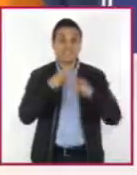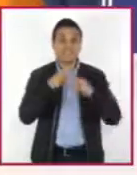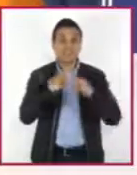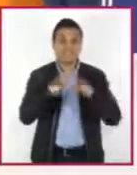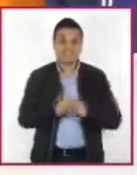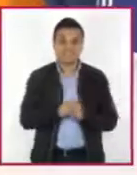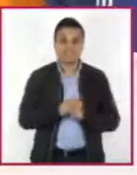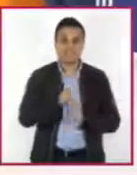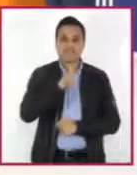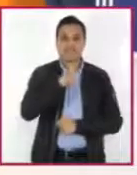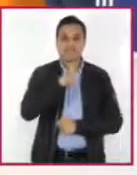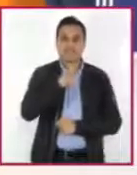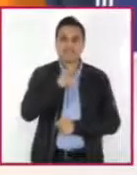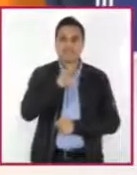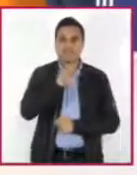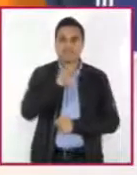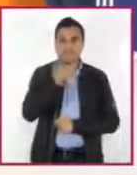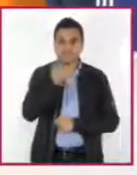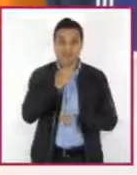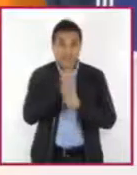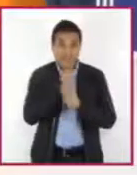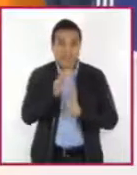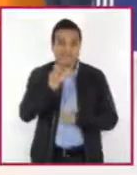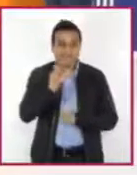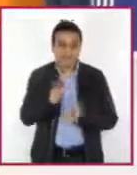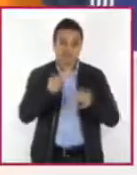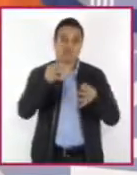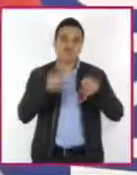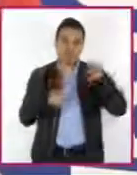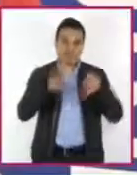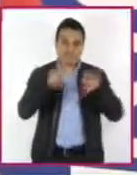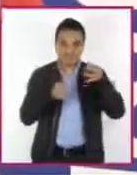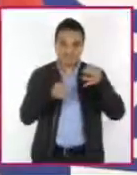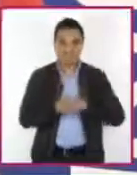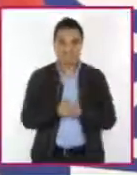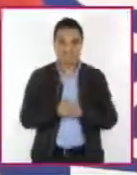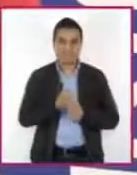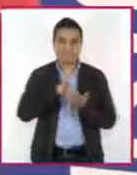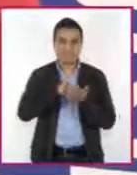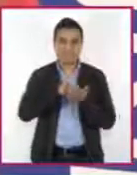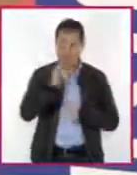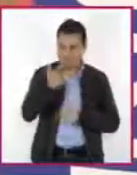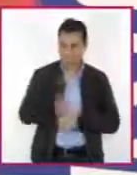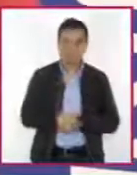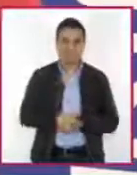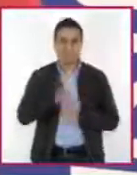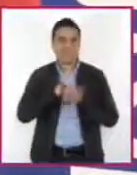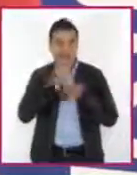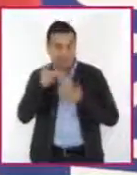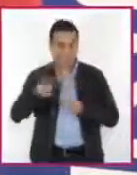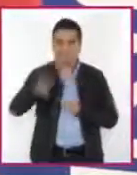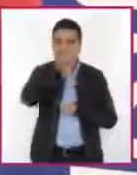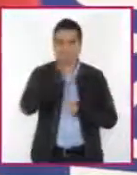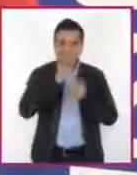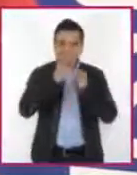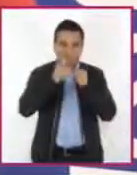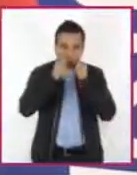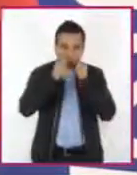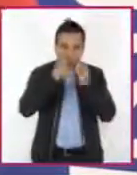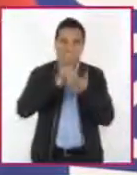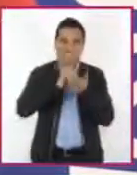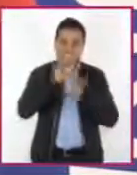Leslie Mendívil, que hoy va a fungir como jueza. Muchas gracias Enrique y gracias a todos ustedes por acompañarnos en